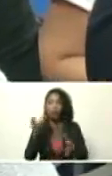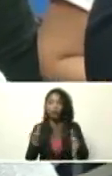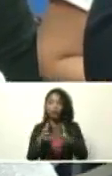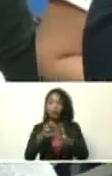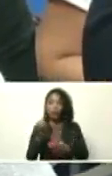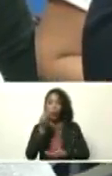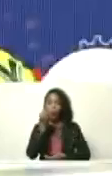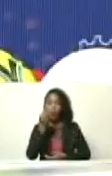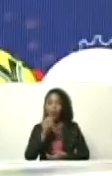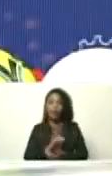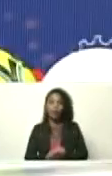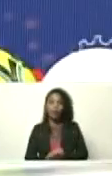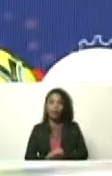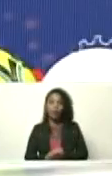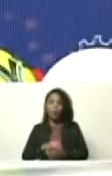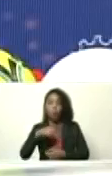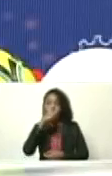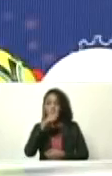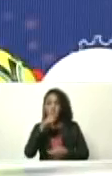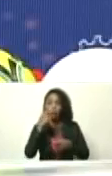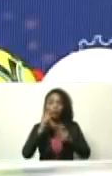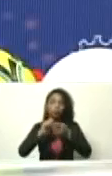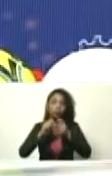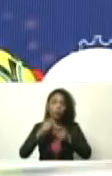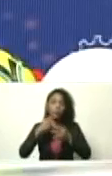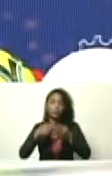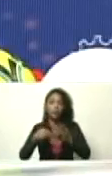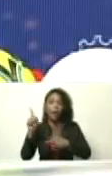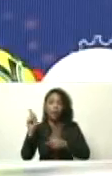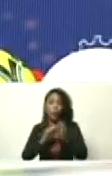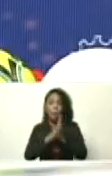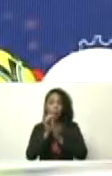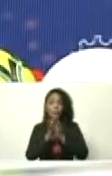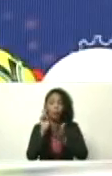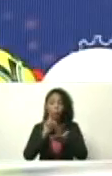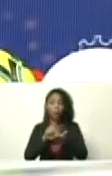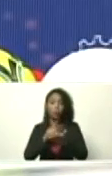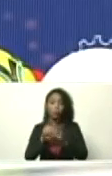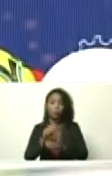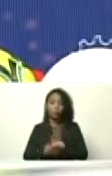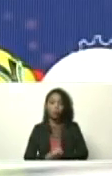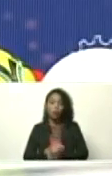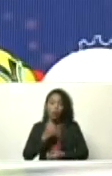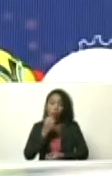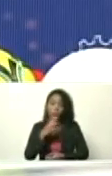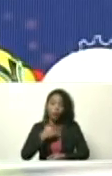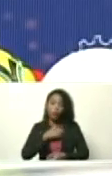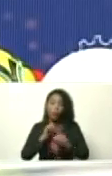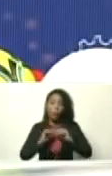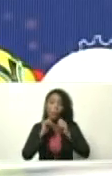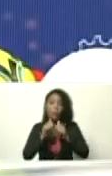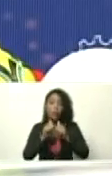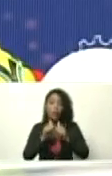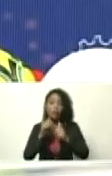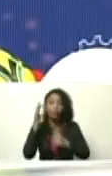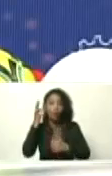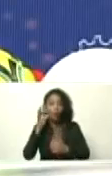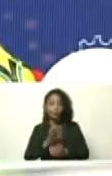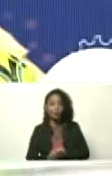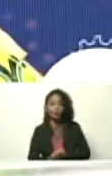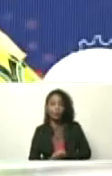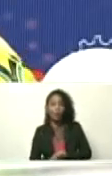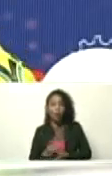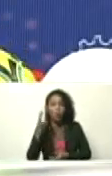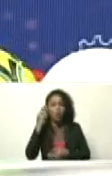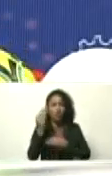golosinas. ¿Ah? Estos emprendimientos aquí presentes. Bueno, vamos a empezar con Estefanía.